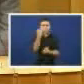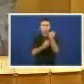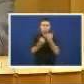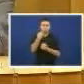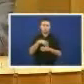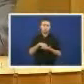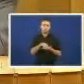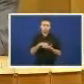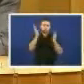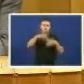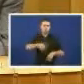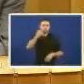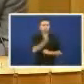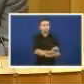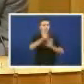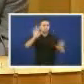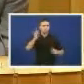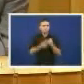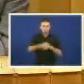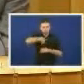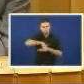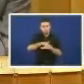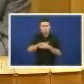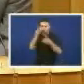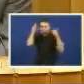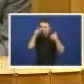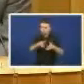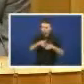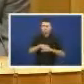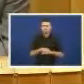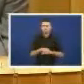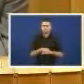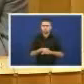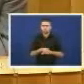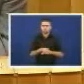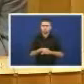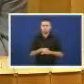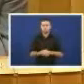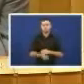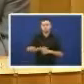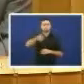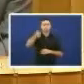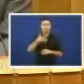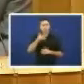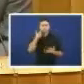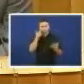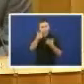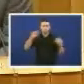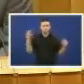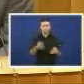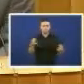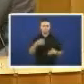algo no que o goberno centra atención e o máis destacable é sin dúbida é que o